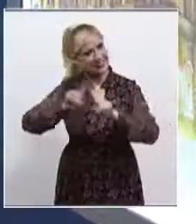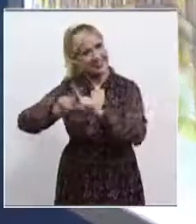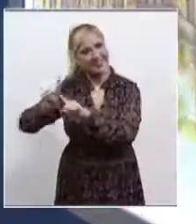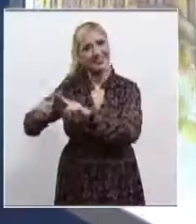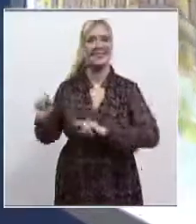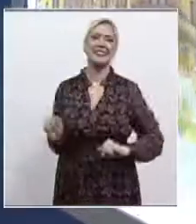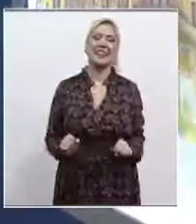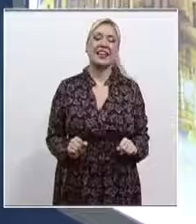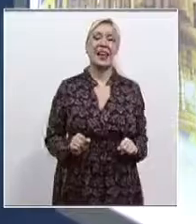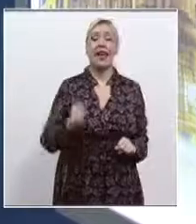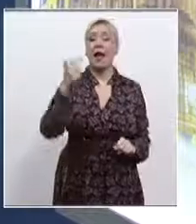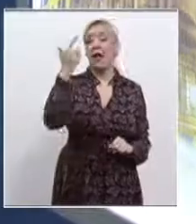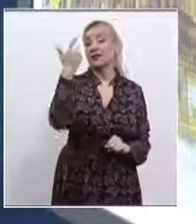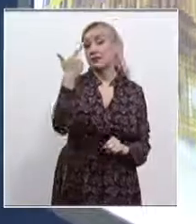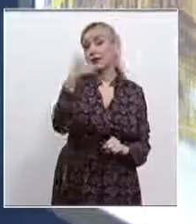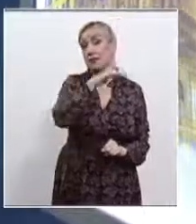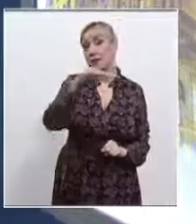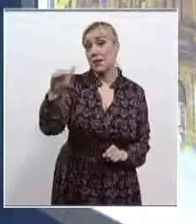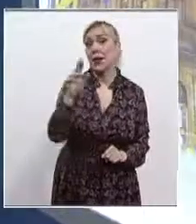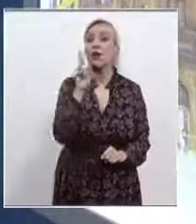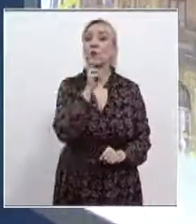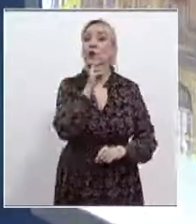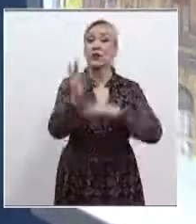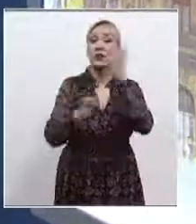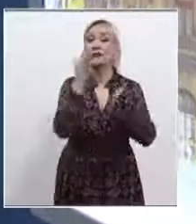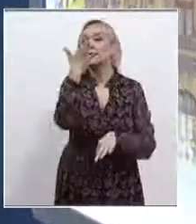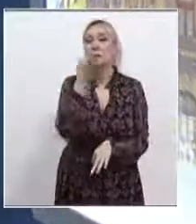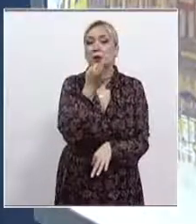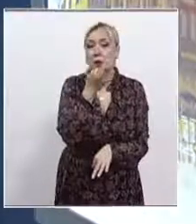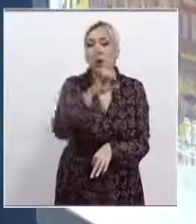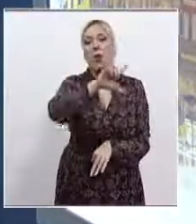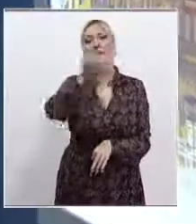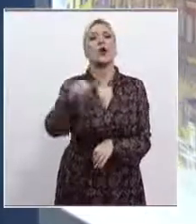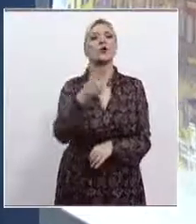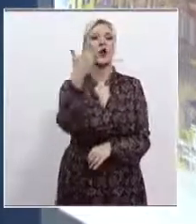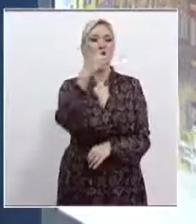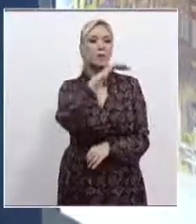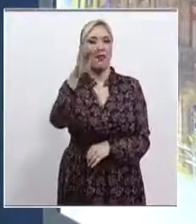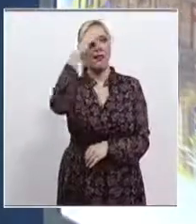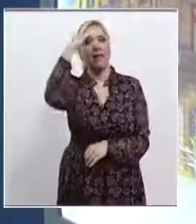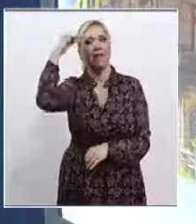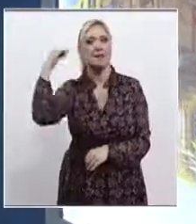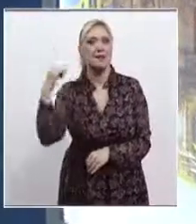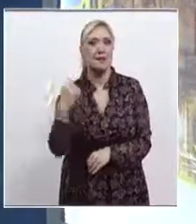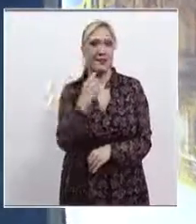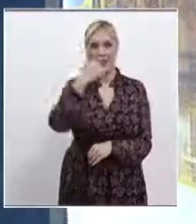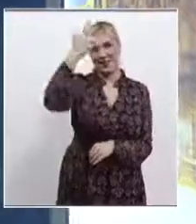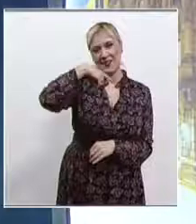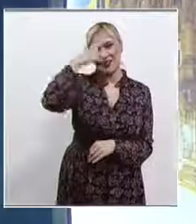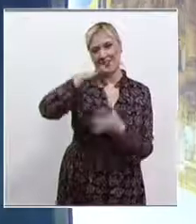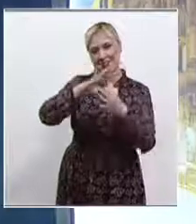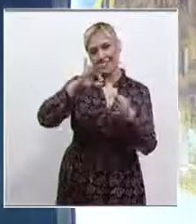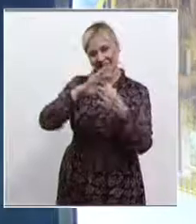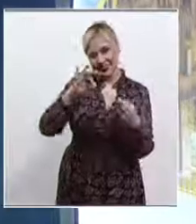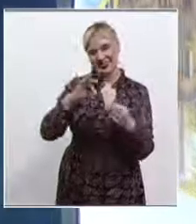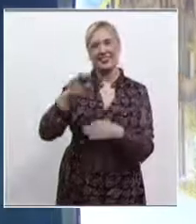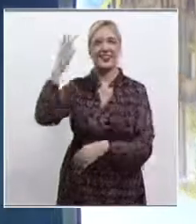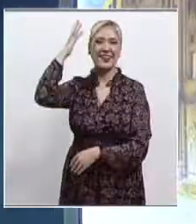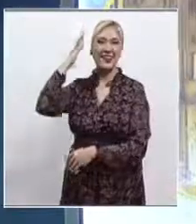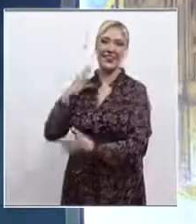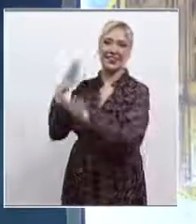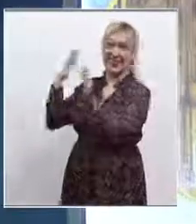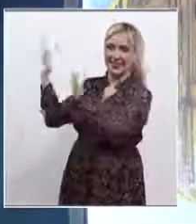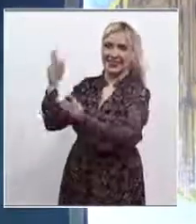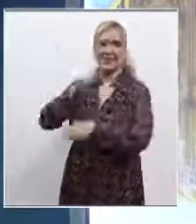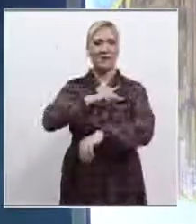de la Federación. A las 19:30 horas no se pierda nuestro avance informativo y a las 20:30 horas el noticiario nocturno. Soy Lorena Sánchez Cabrera y a nombre de